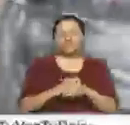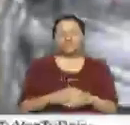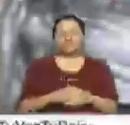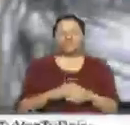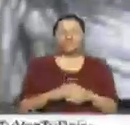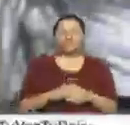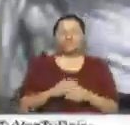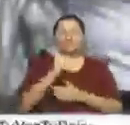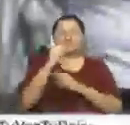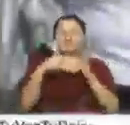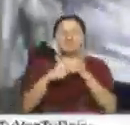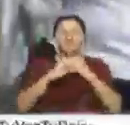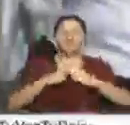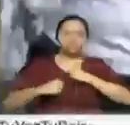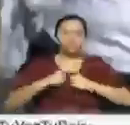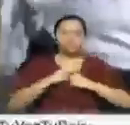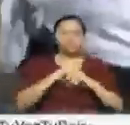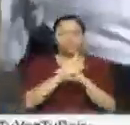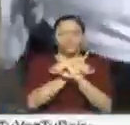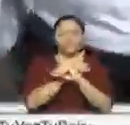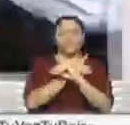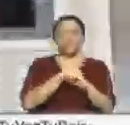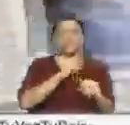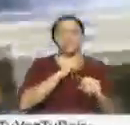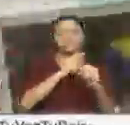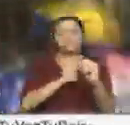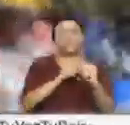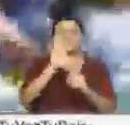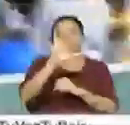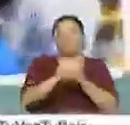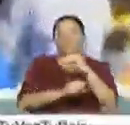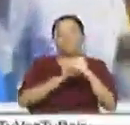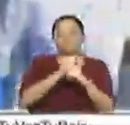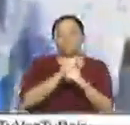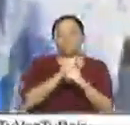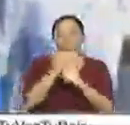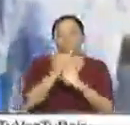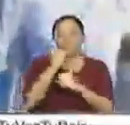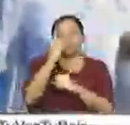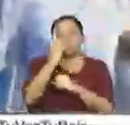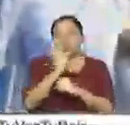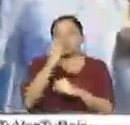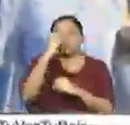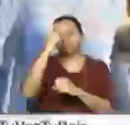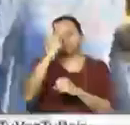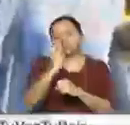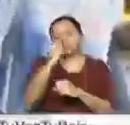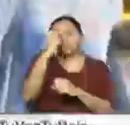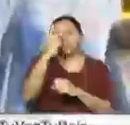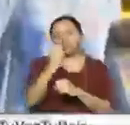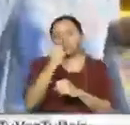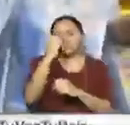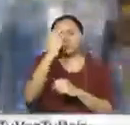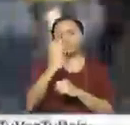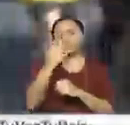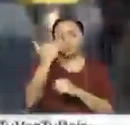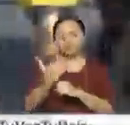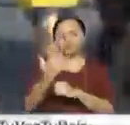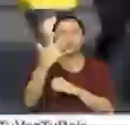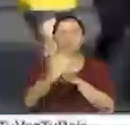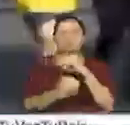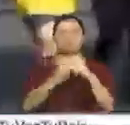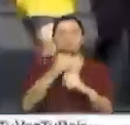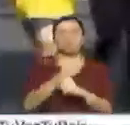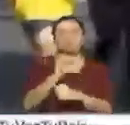1000 atletas con discapacidad participarán por quinto año consecutivo en la carrera inclusiva y solidaria Quito Últimas Noticias